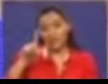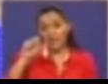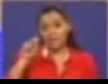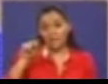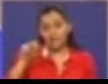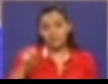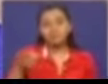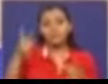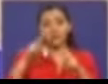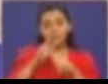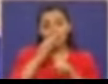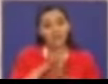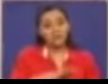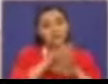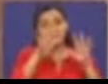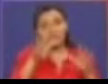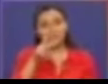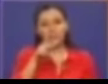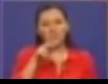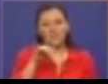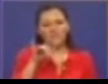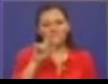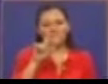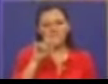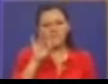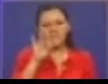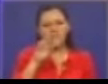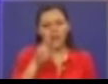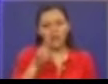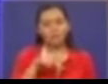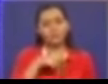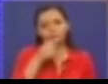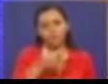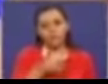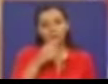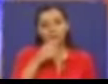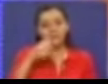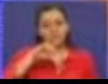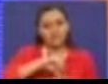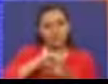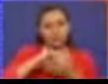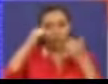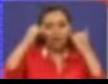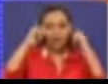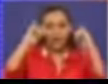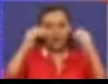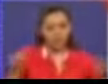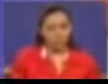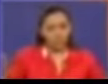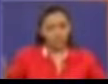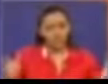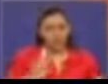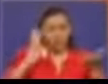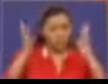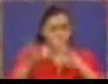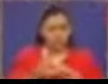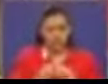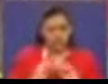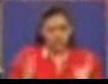de Peñafiel en el Rosario, ahora es el Centro de Desarrollo Ganadero. Esa es nuestra revolución ciudadana, compatriota.